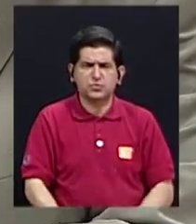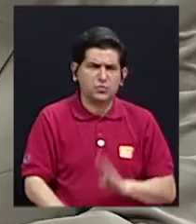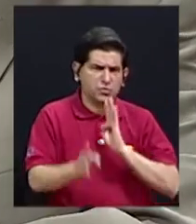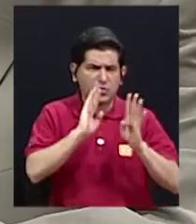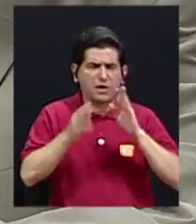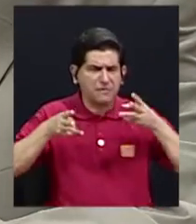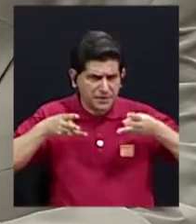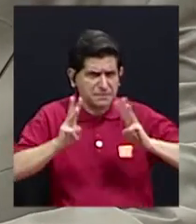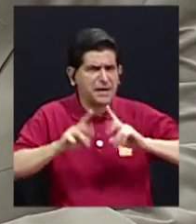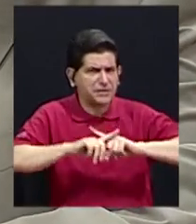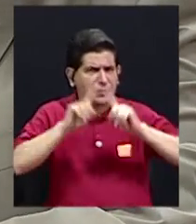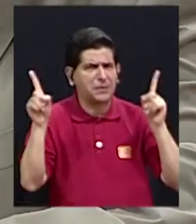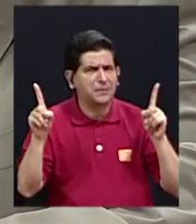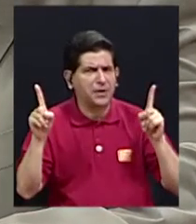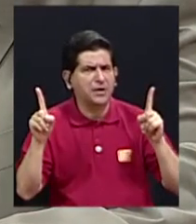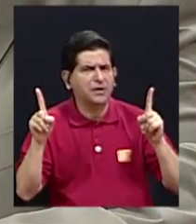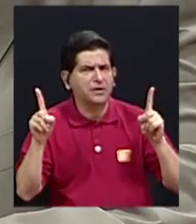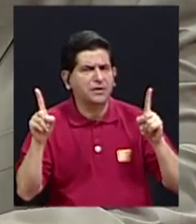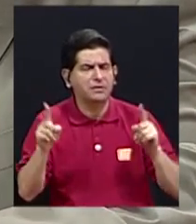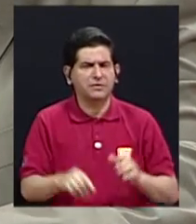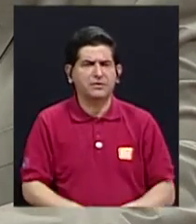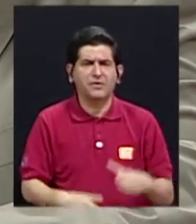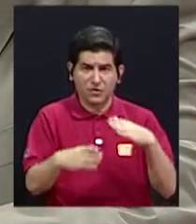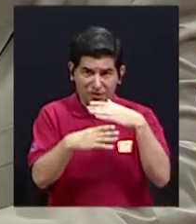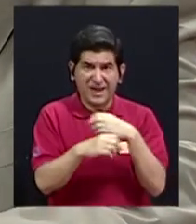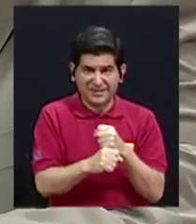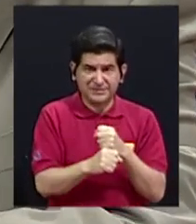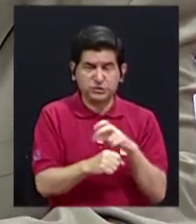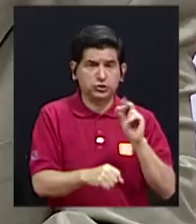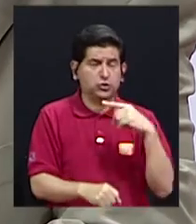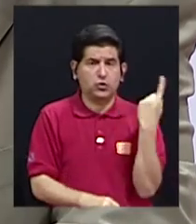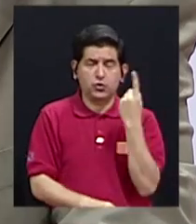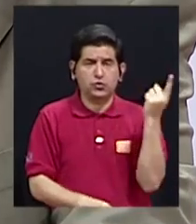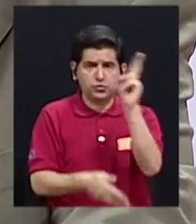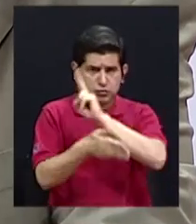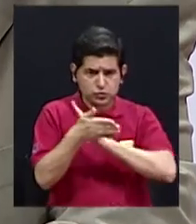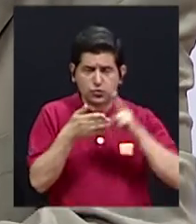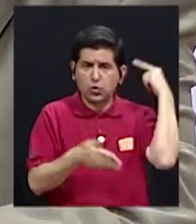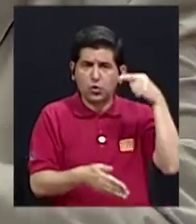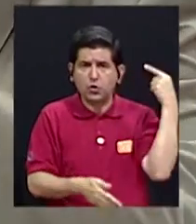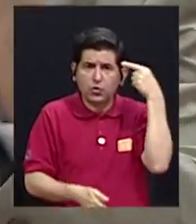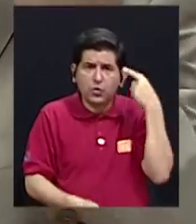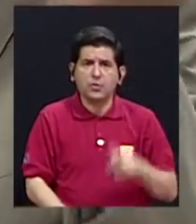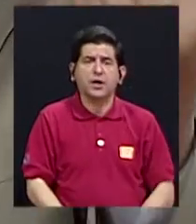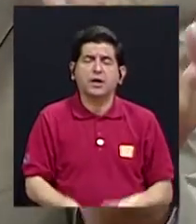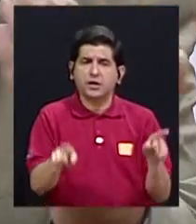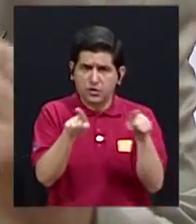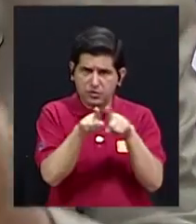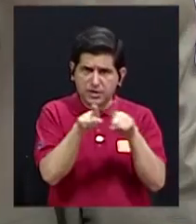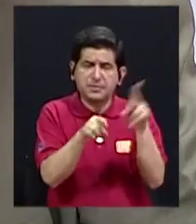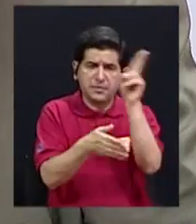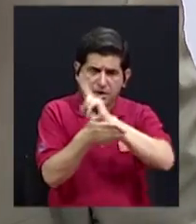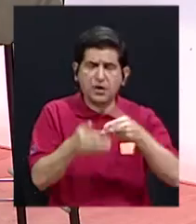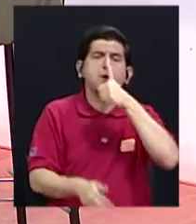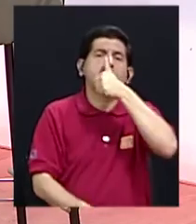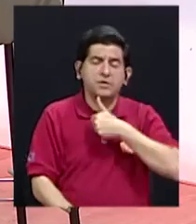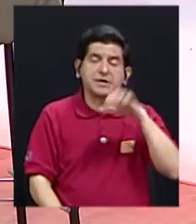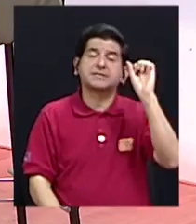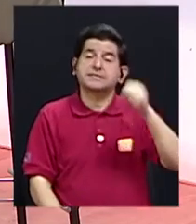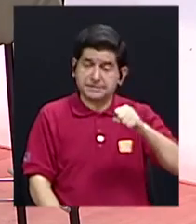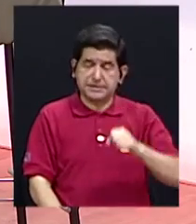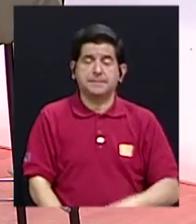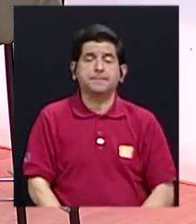hablar de la metodología pero si se hacen no sólo universidades estatales sí sino también universidades privadas y la